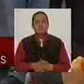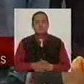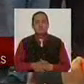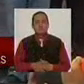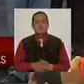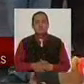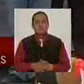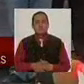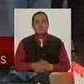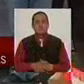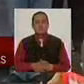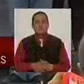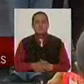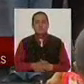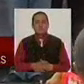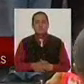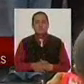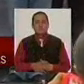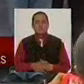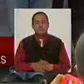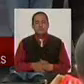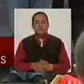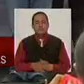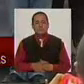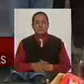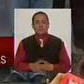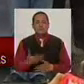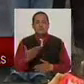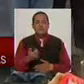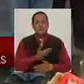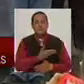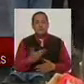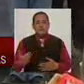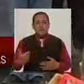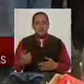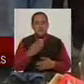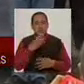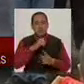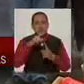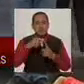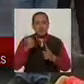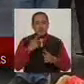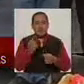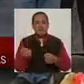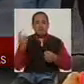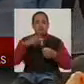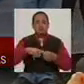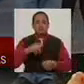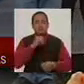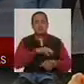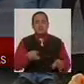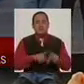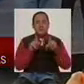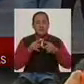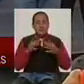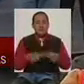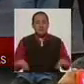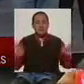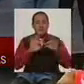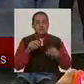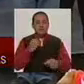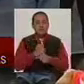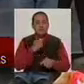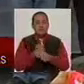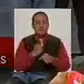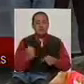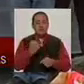Para el gobierno del señor presidente de la República, Ollantumala, la inclusión social es un pilar de su gestión. Para lograrlo,